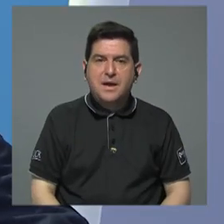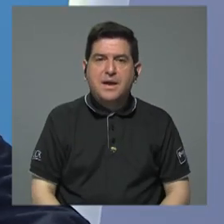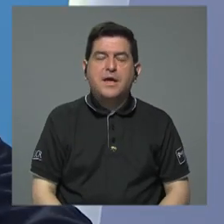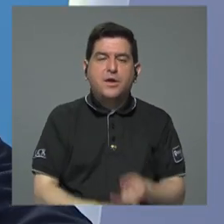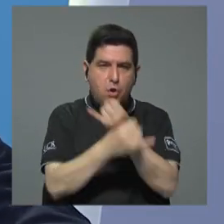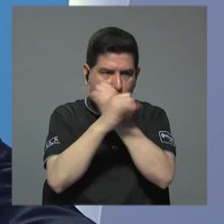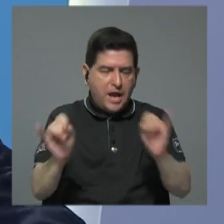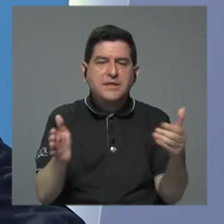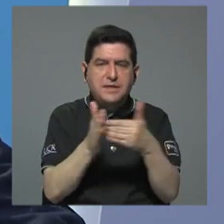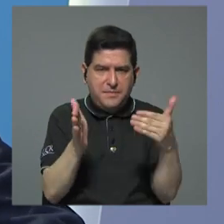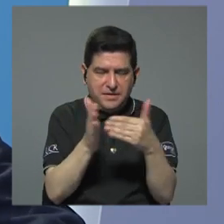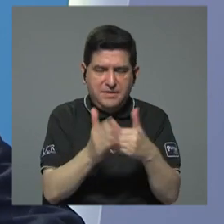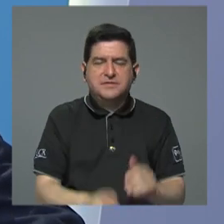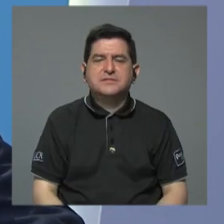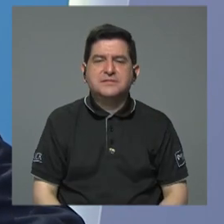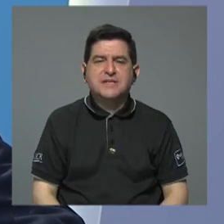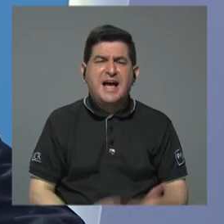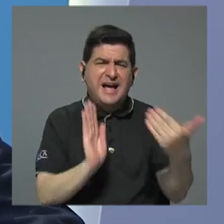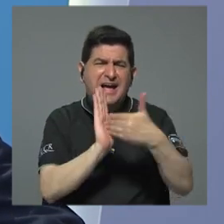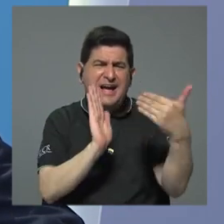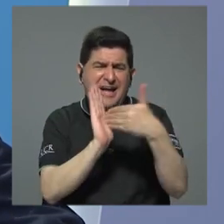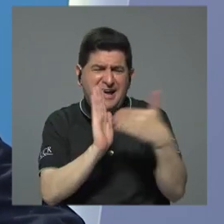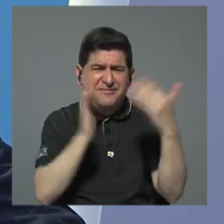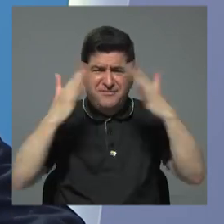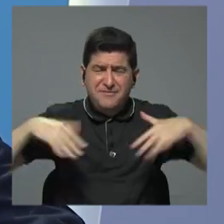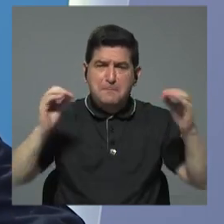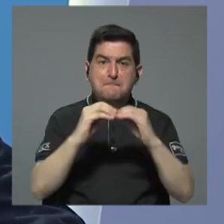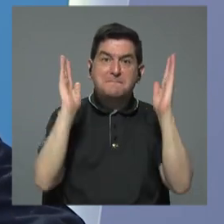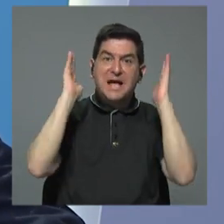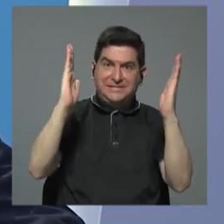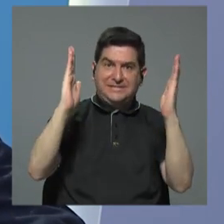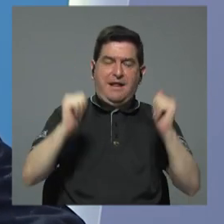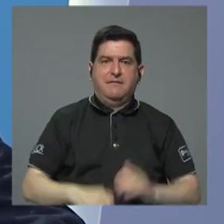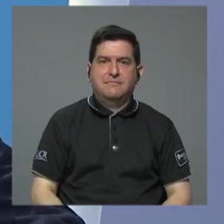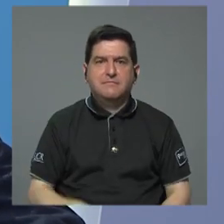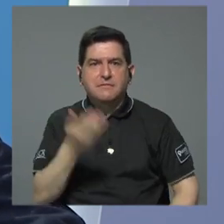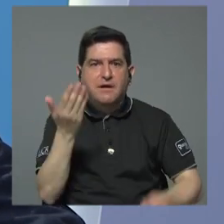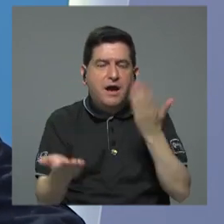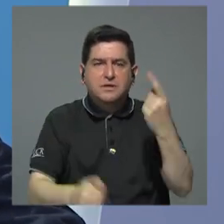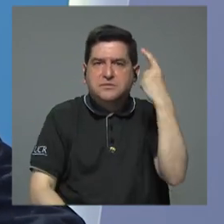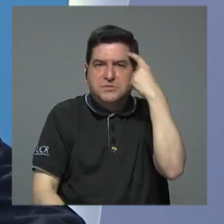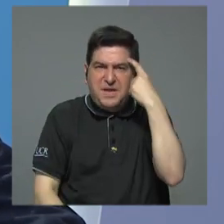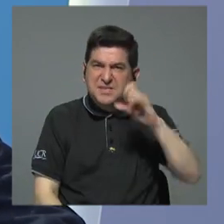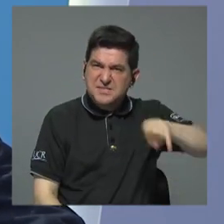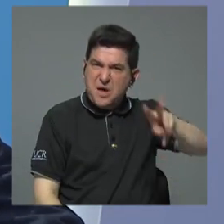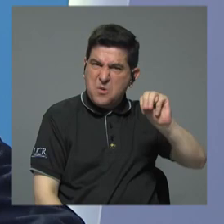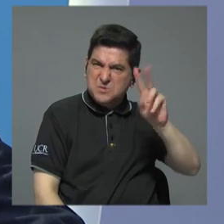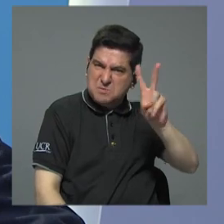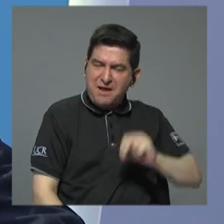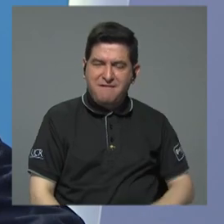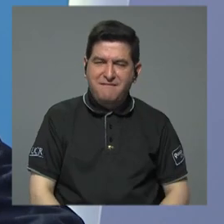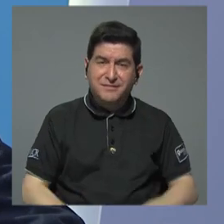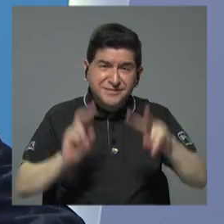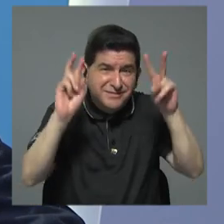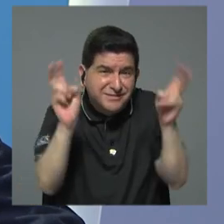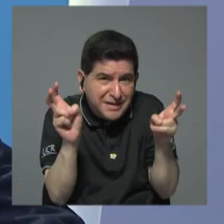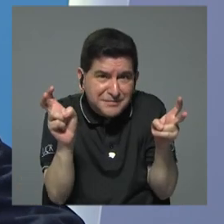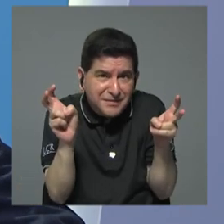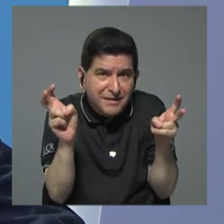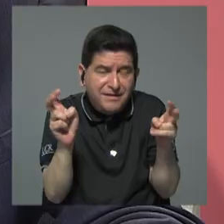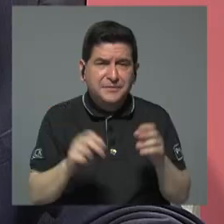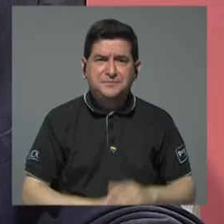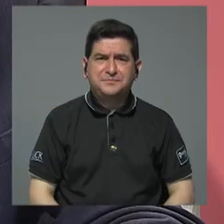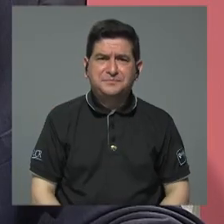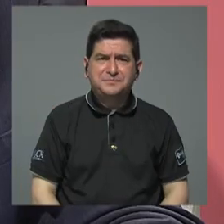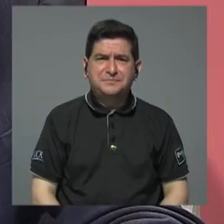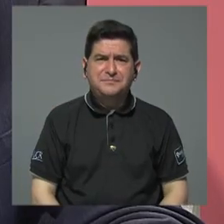soberanía. El daño ambiental es mucho más grande que lo que piensa don José María. El tema